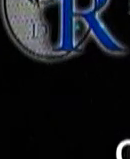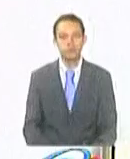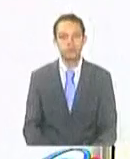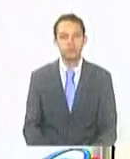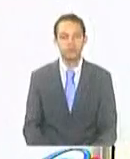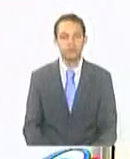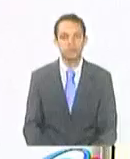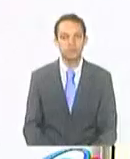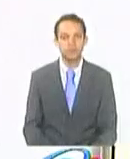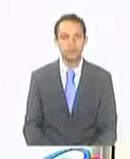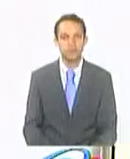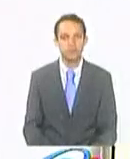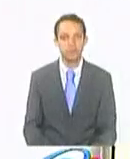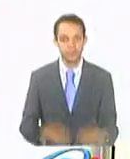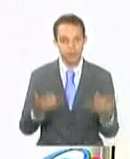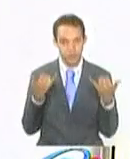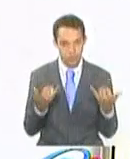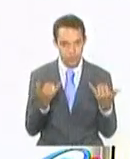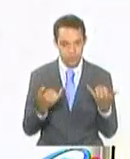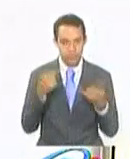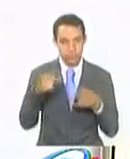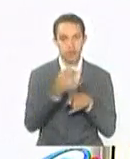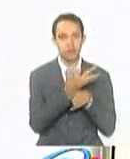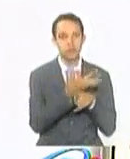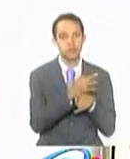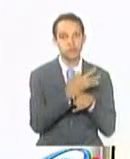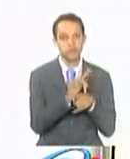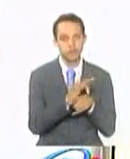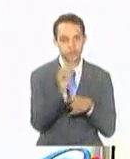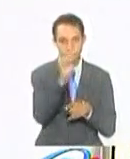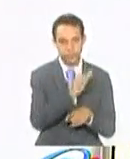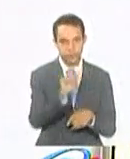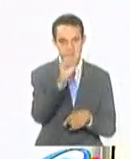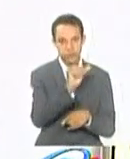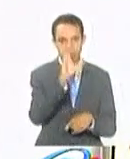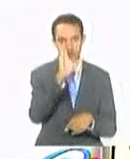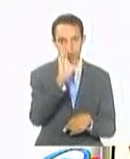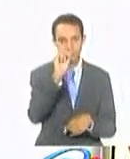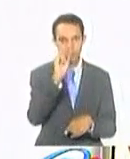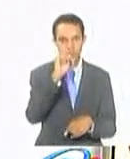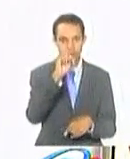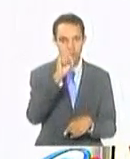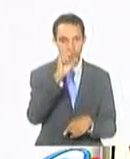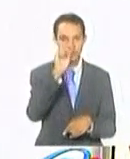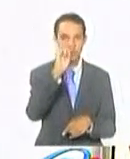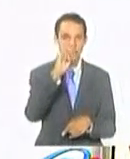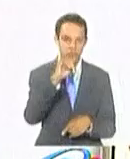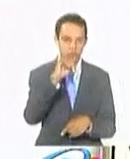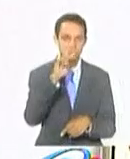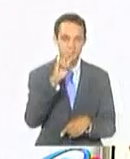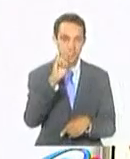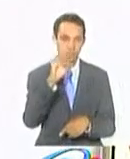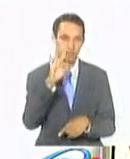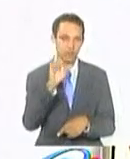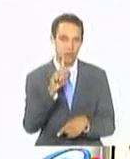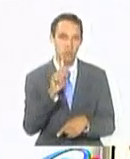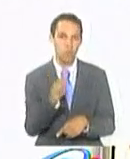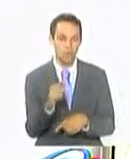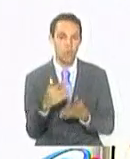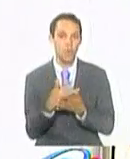9001 Ahora sí nuestra cuenta de Twitter @con vital 1 y comienzo con Una sugerencia que